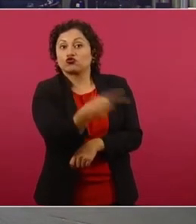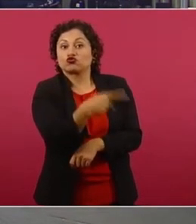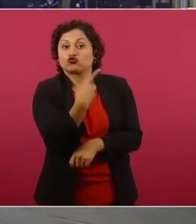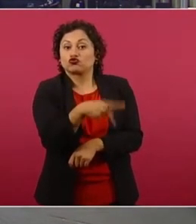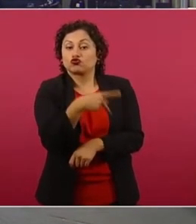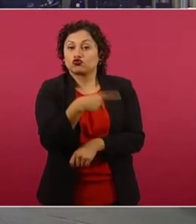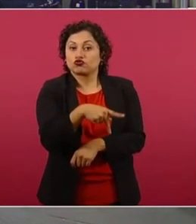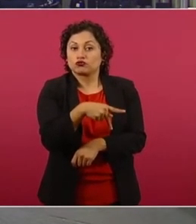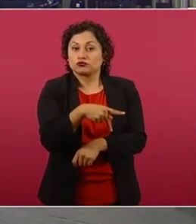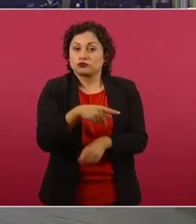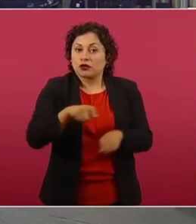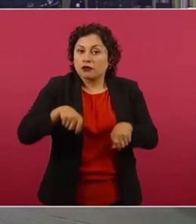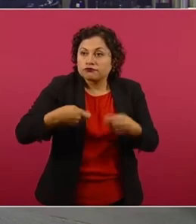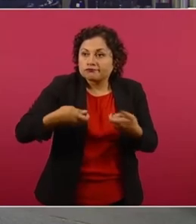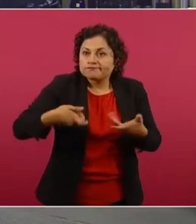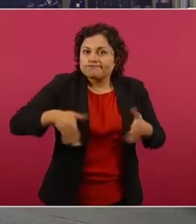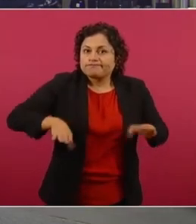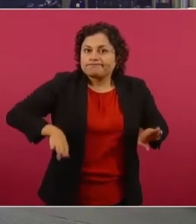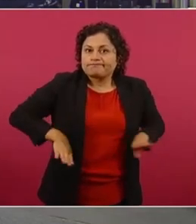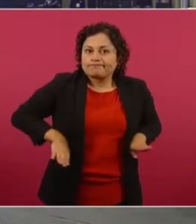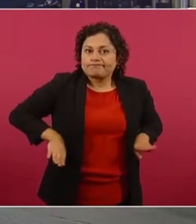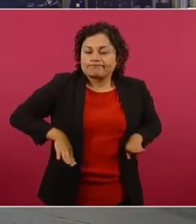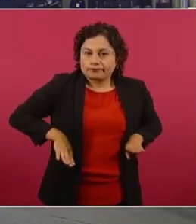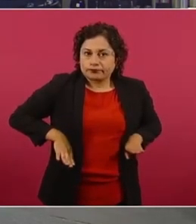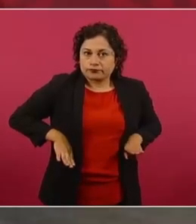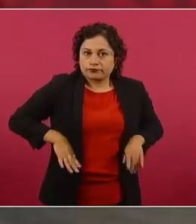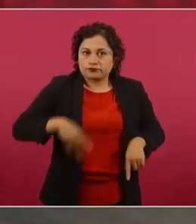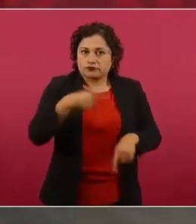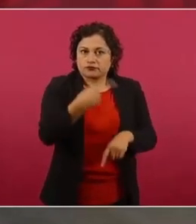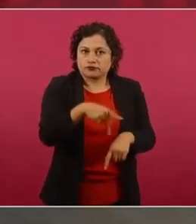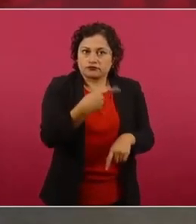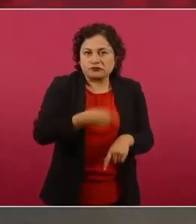autoritarismo, la mano dura,